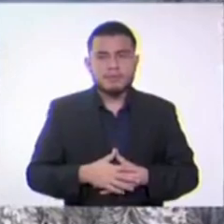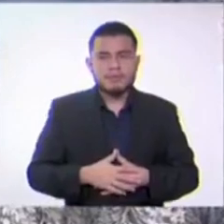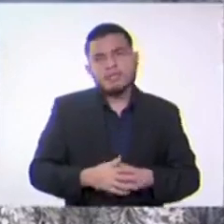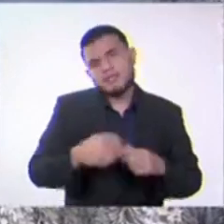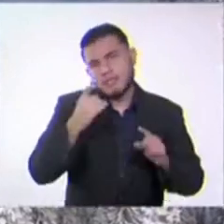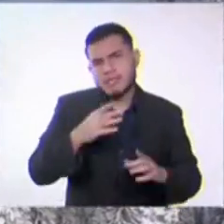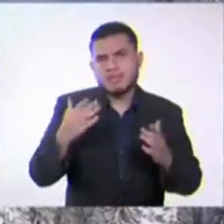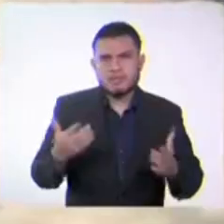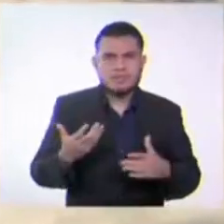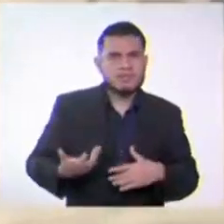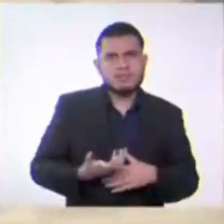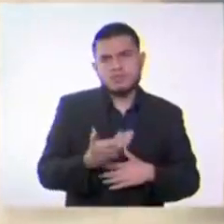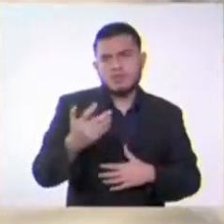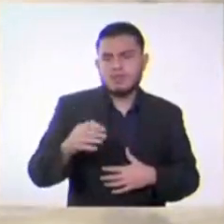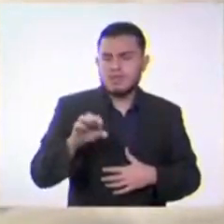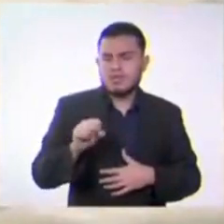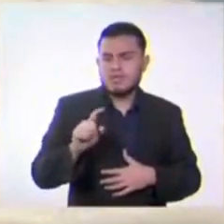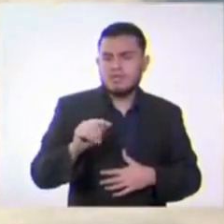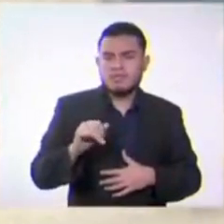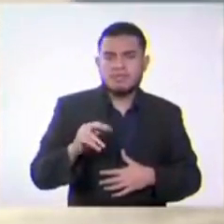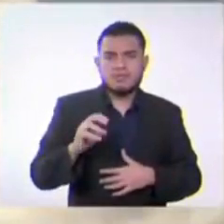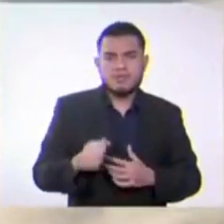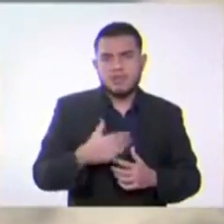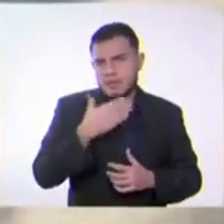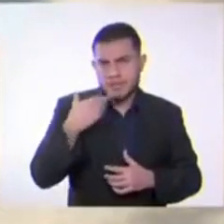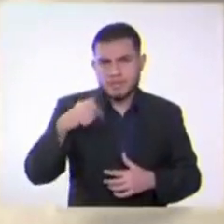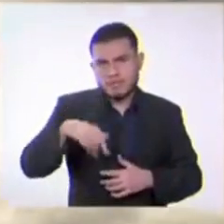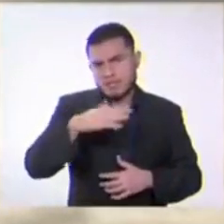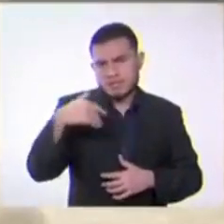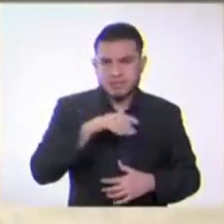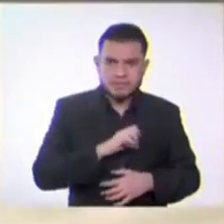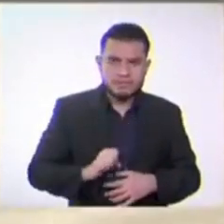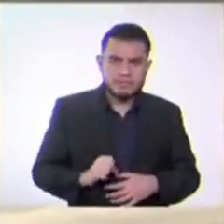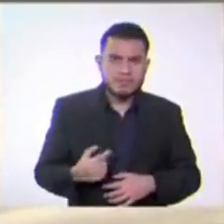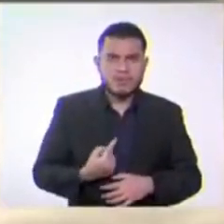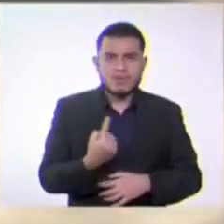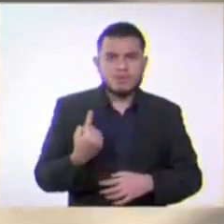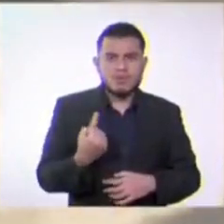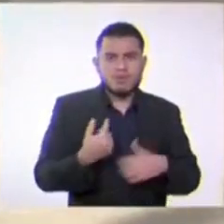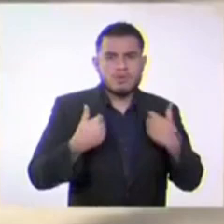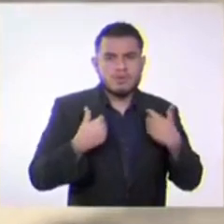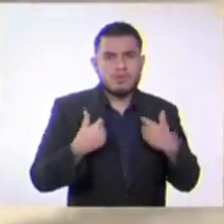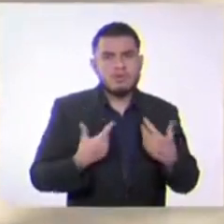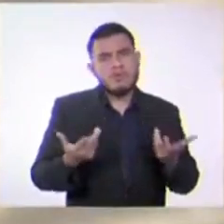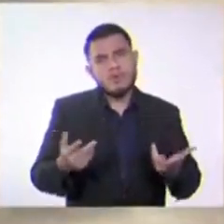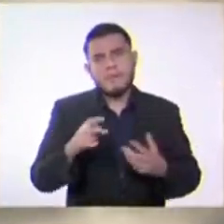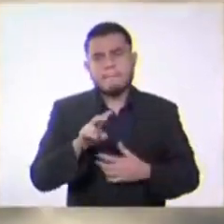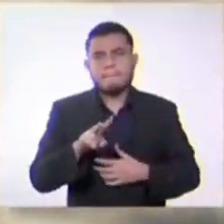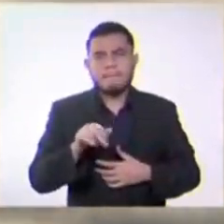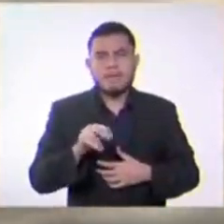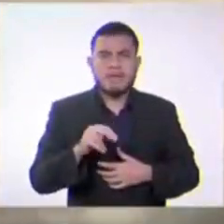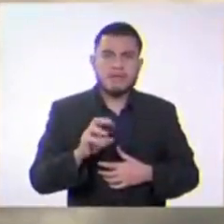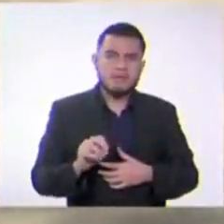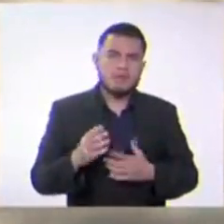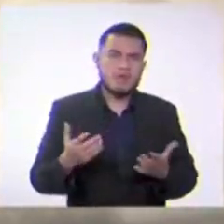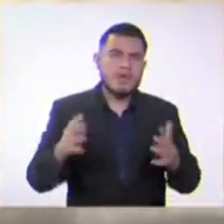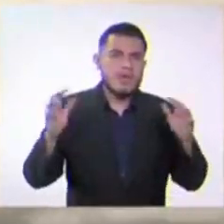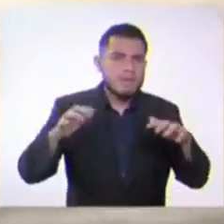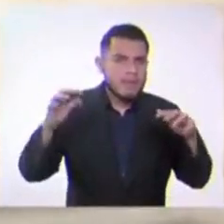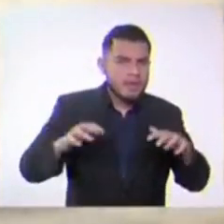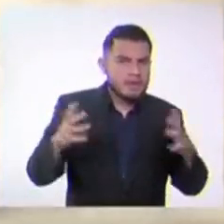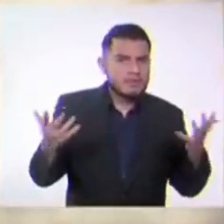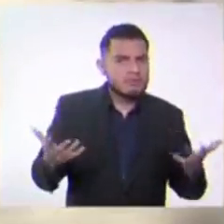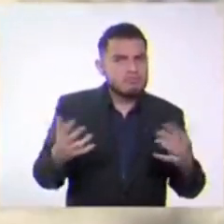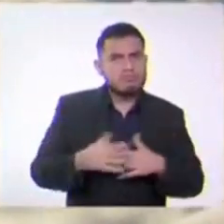entonces todas las estaciones ocurren en El Salvador o solo tenemos verano e invierno? Hay algo que debes de tomar muy en